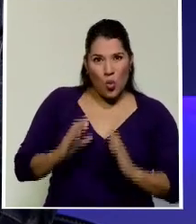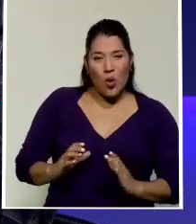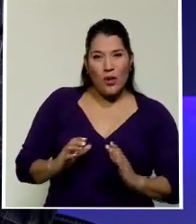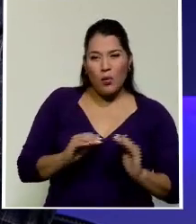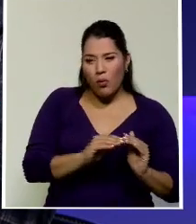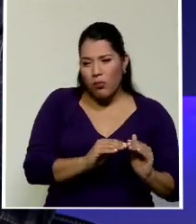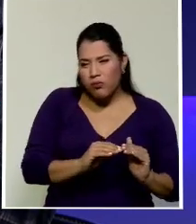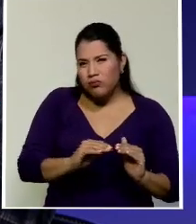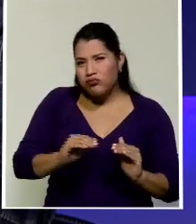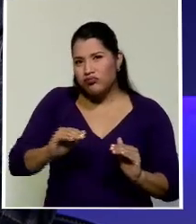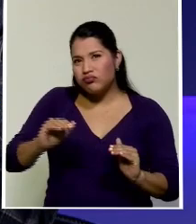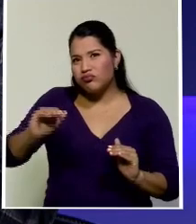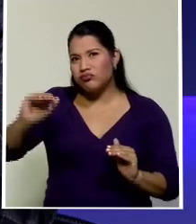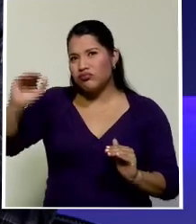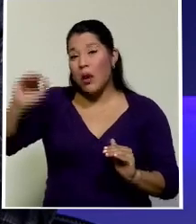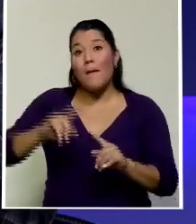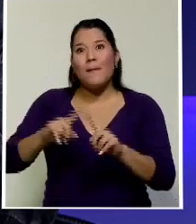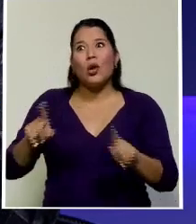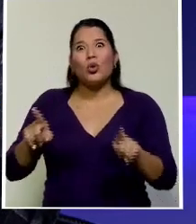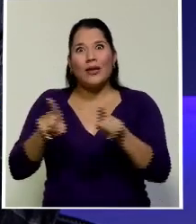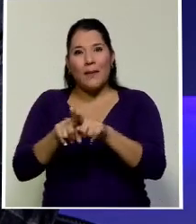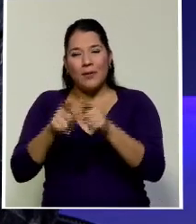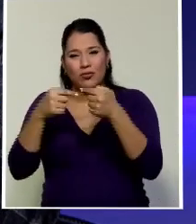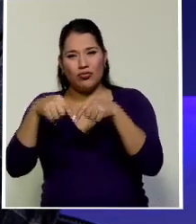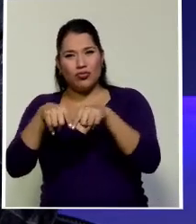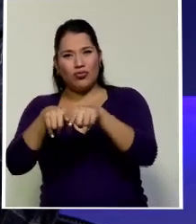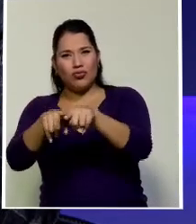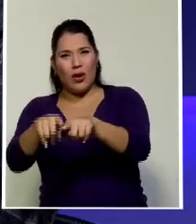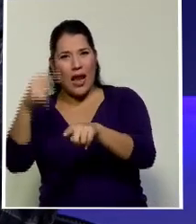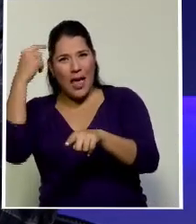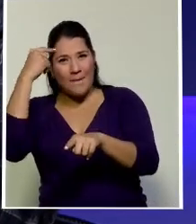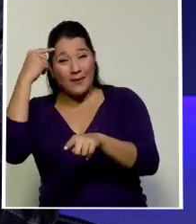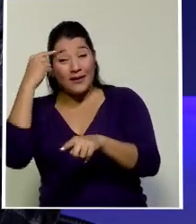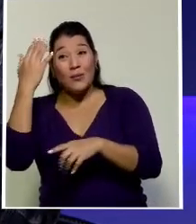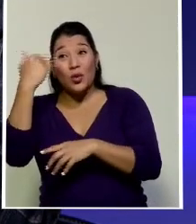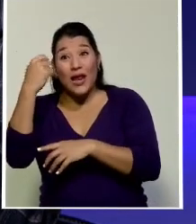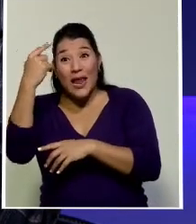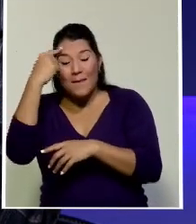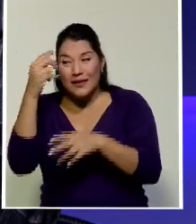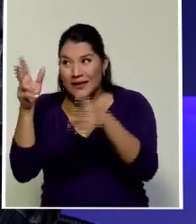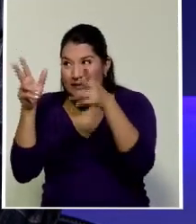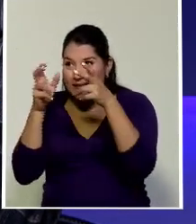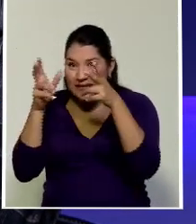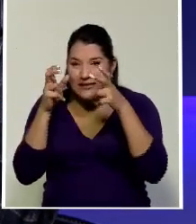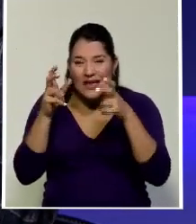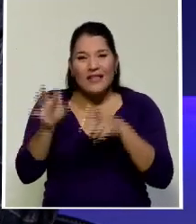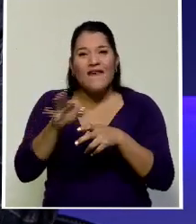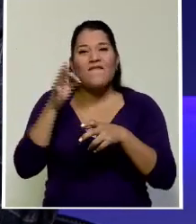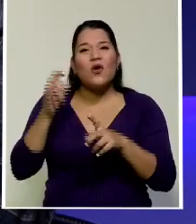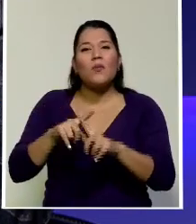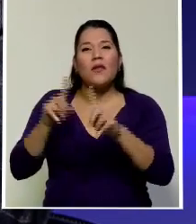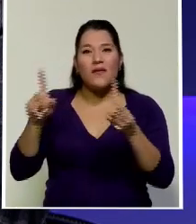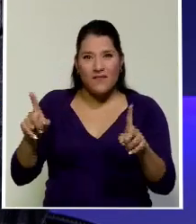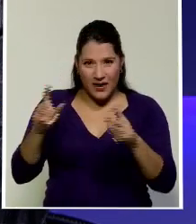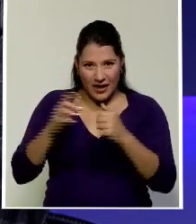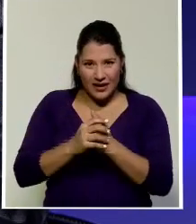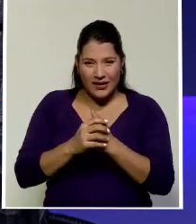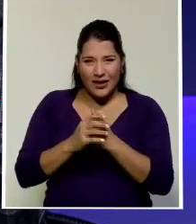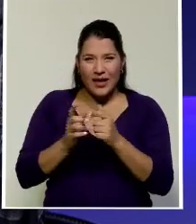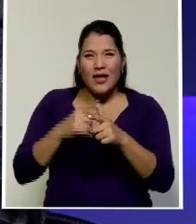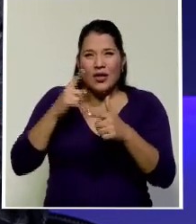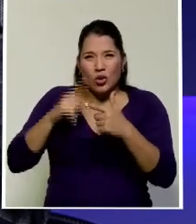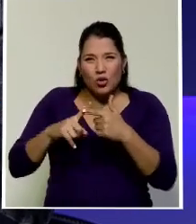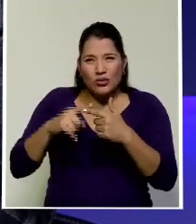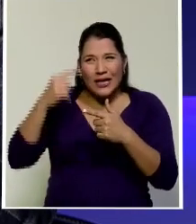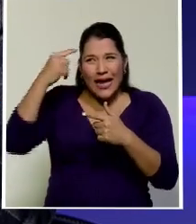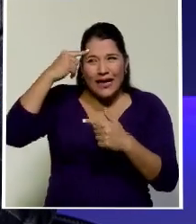crecimiento de la mente, además, ¿verdad? Porque la mente va percibiendo su interior de diferente forma. O sea, todo lo que sea la meditación con las cavidades, con los